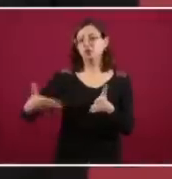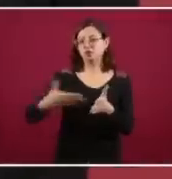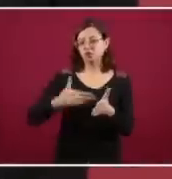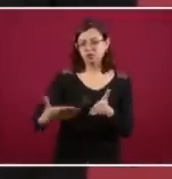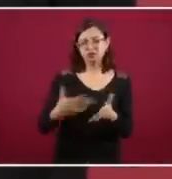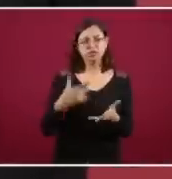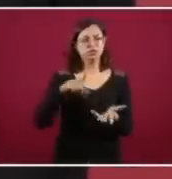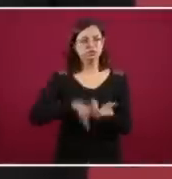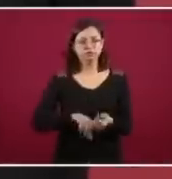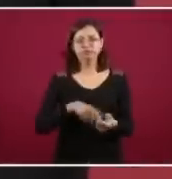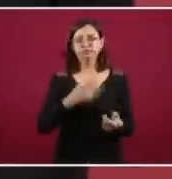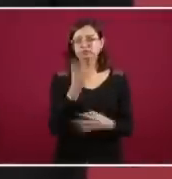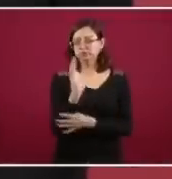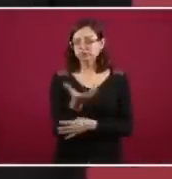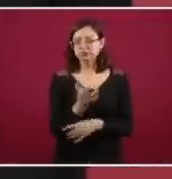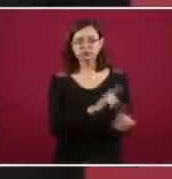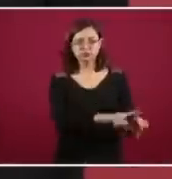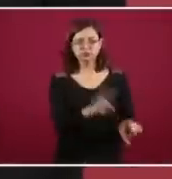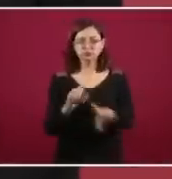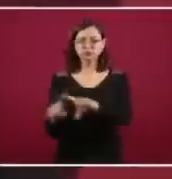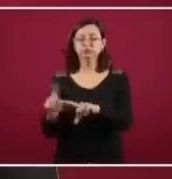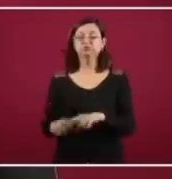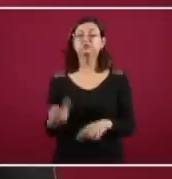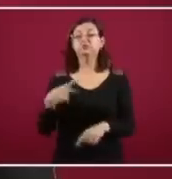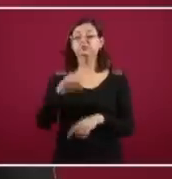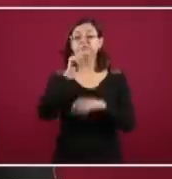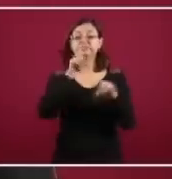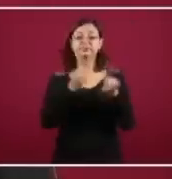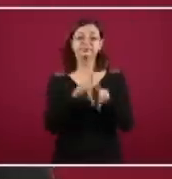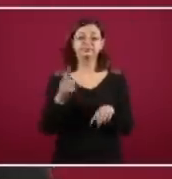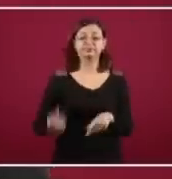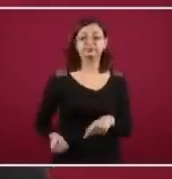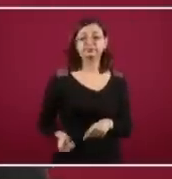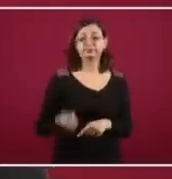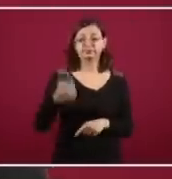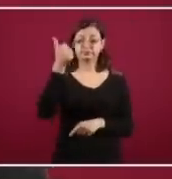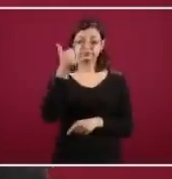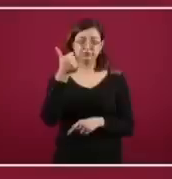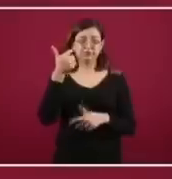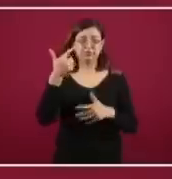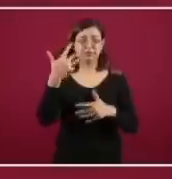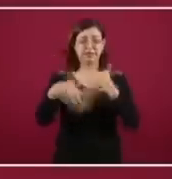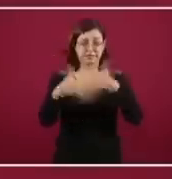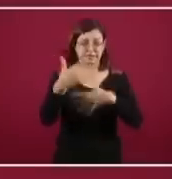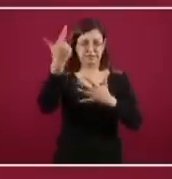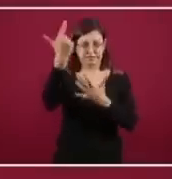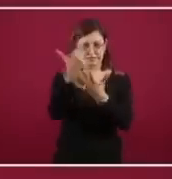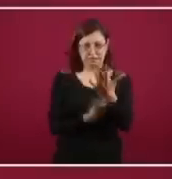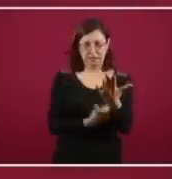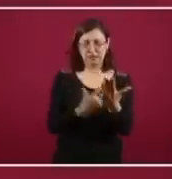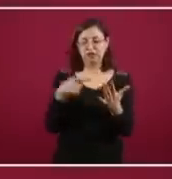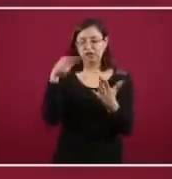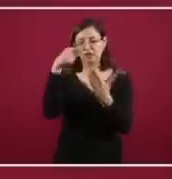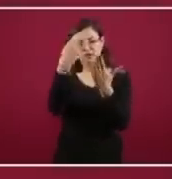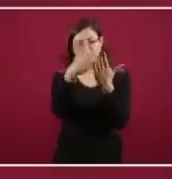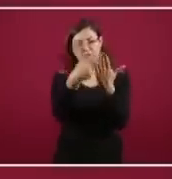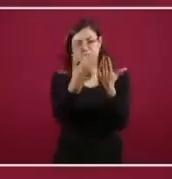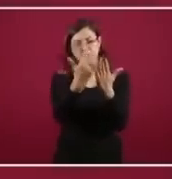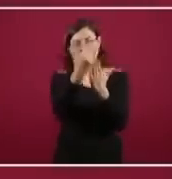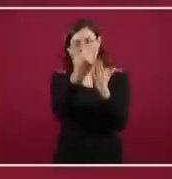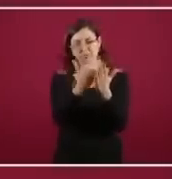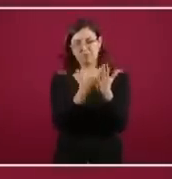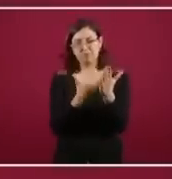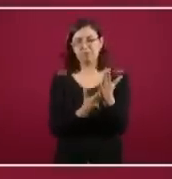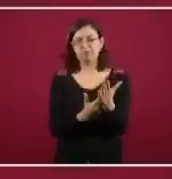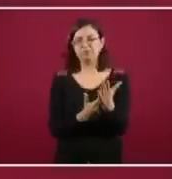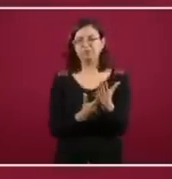la línea blanca en general, pero también por primera vez aparecen entre los 15 productos más buscados, o sea, artículos que